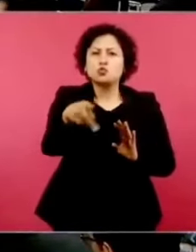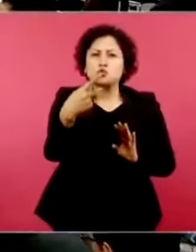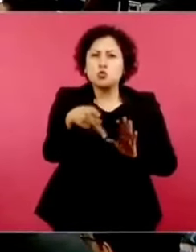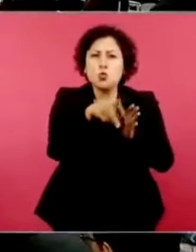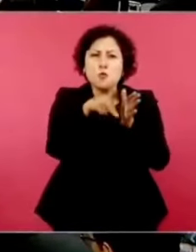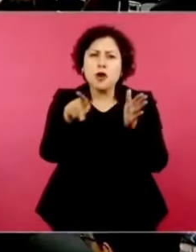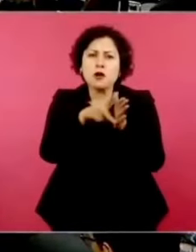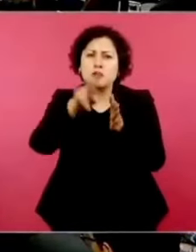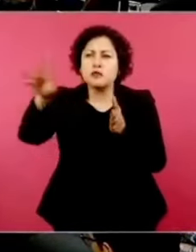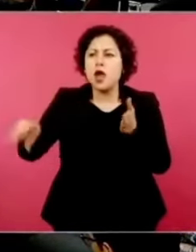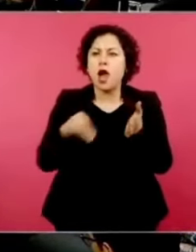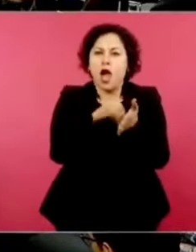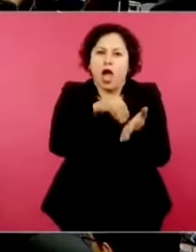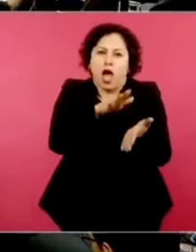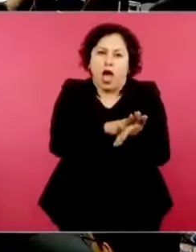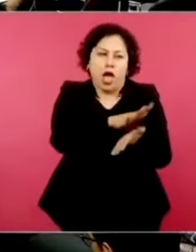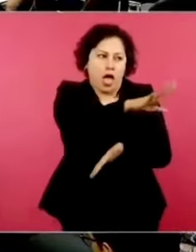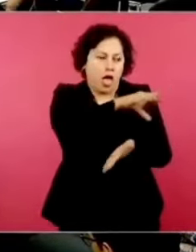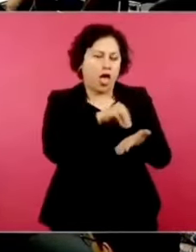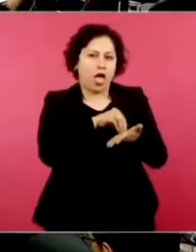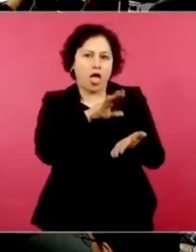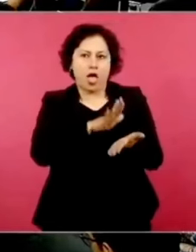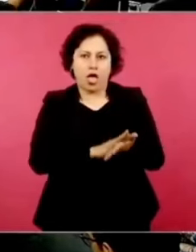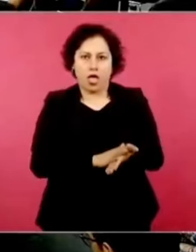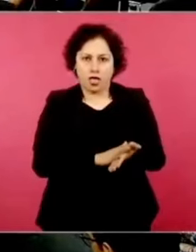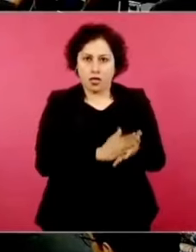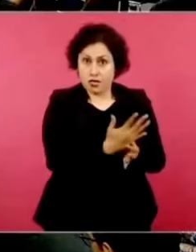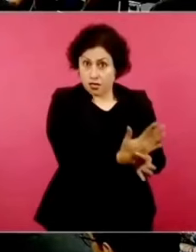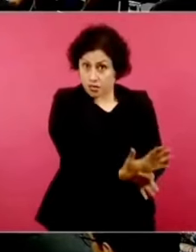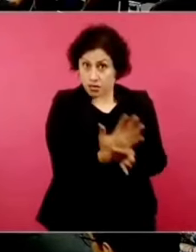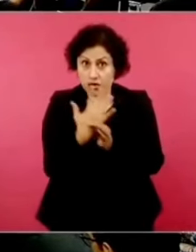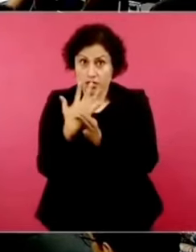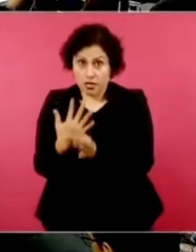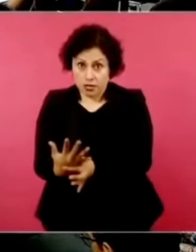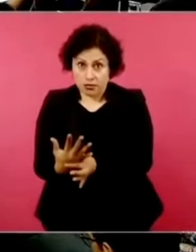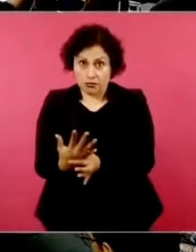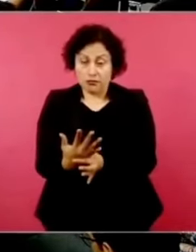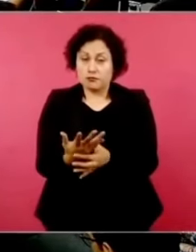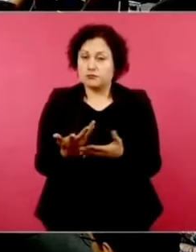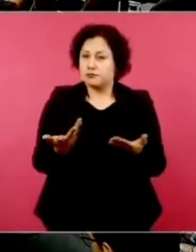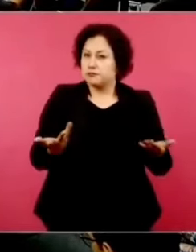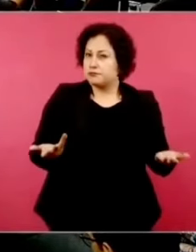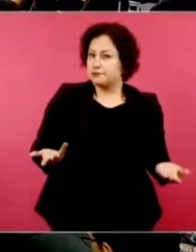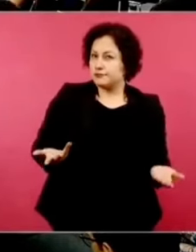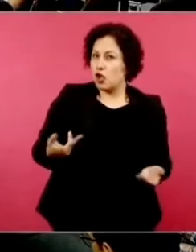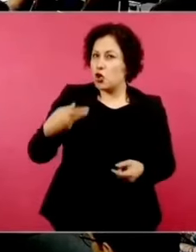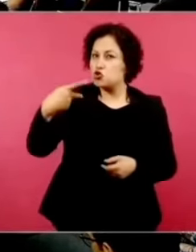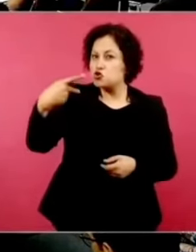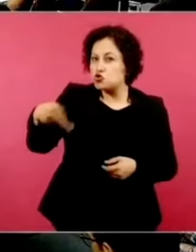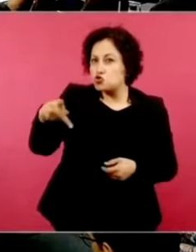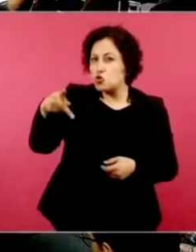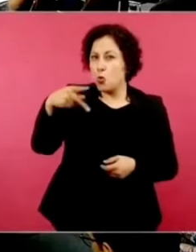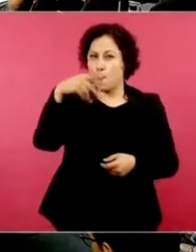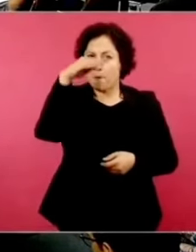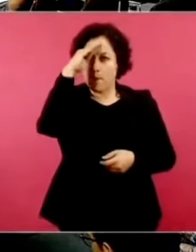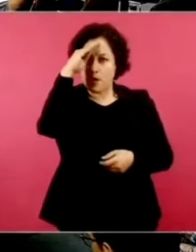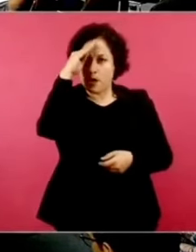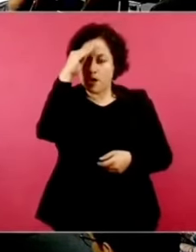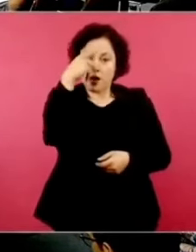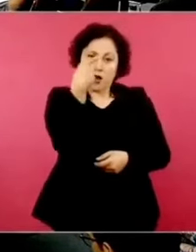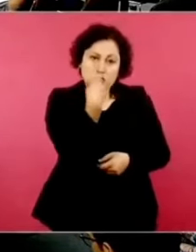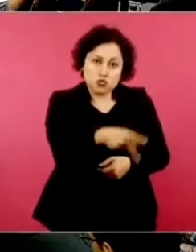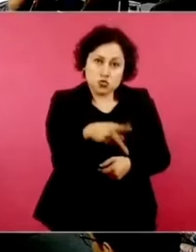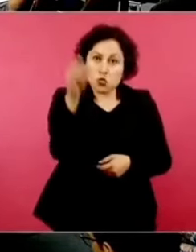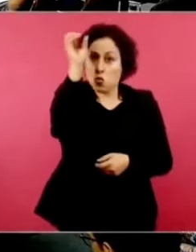pues piensan o no quieren aceptar